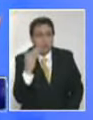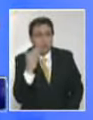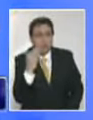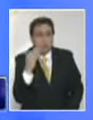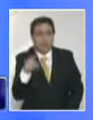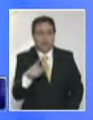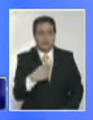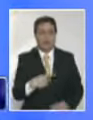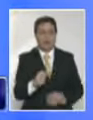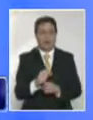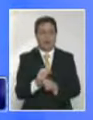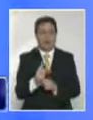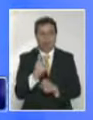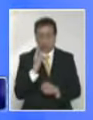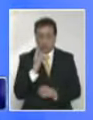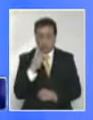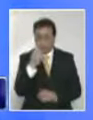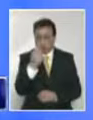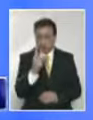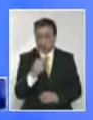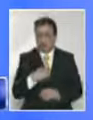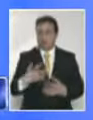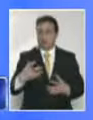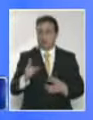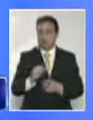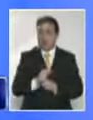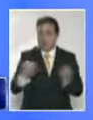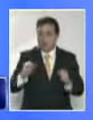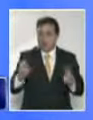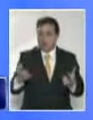le dice Pinochet. O sea, con una expresión realmente